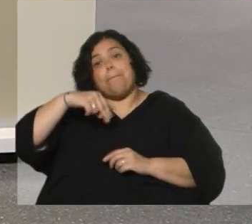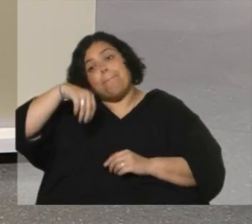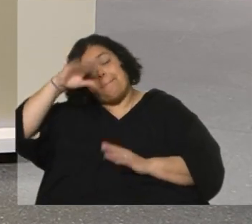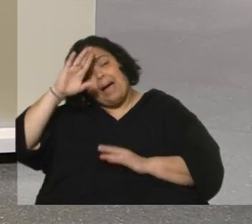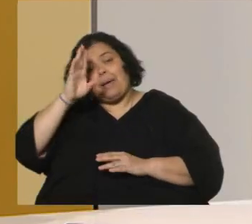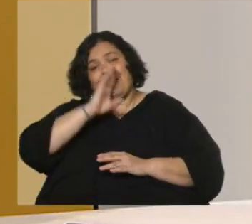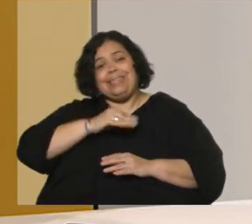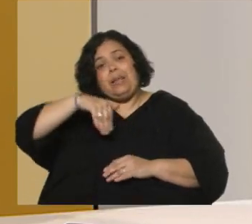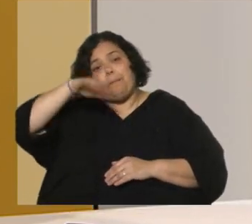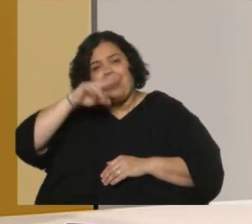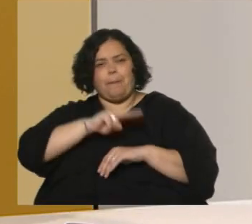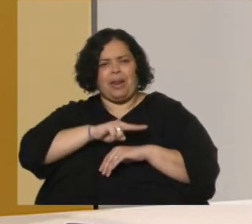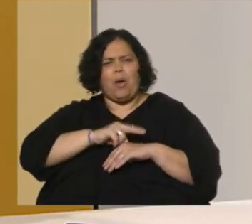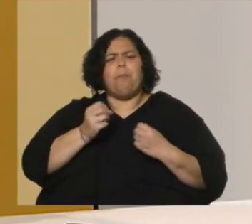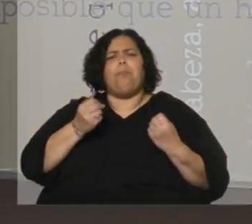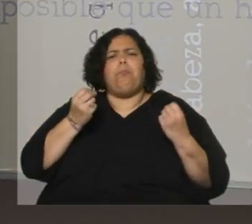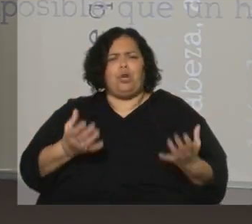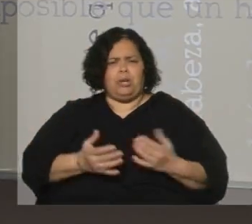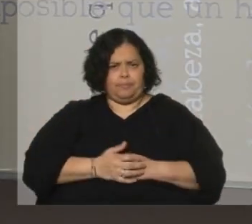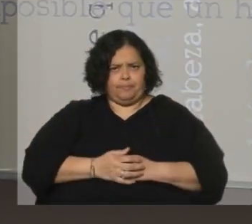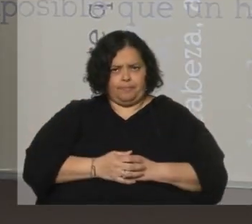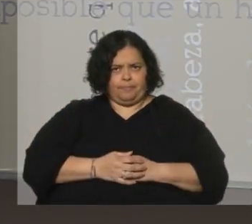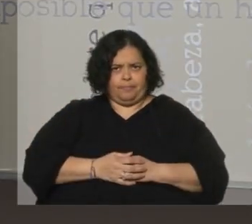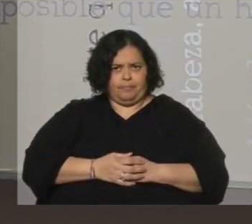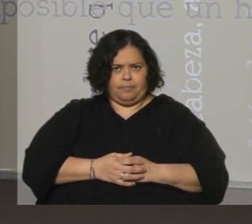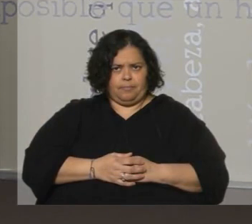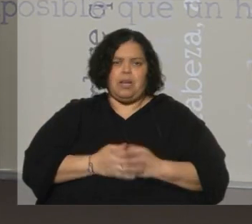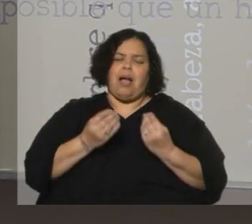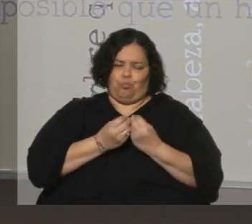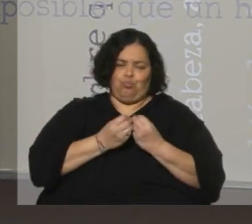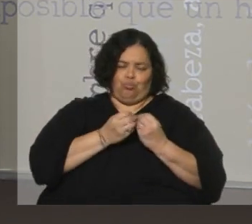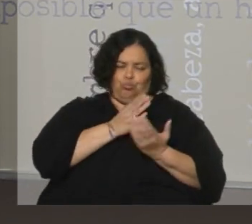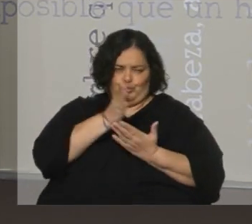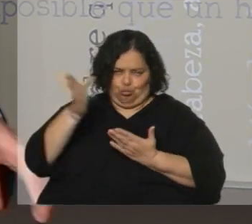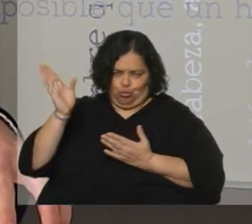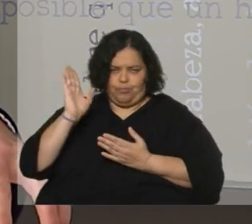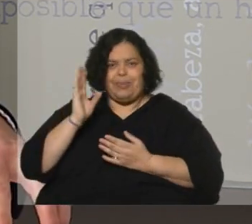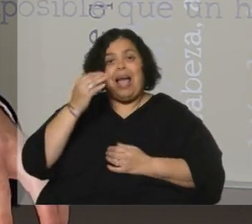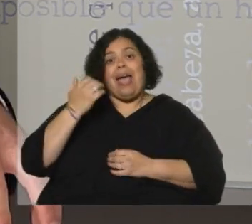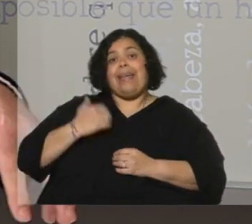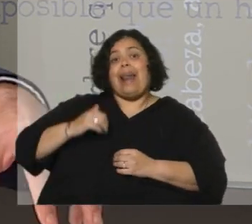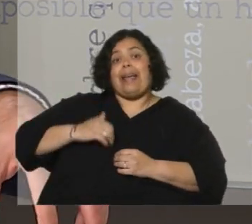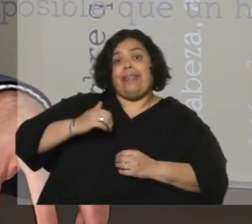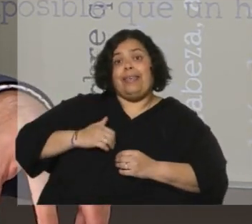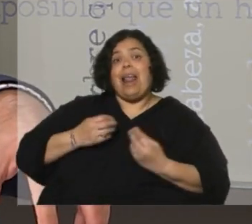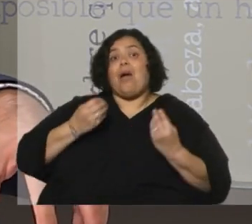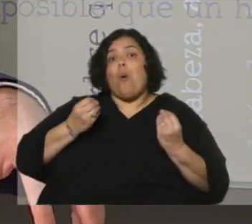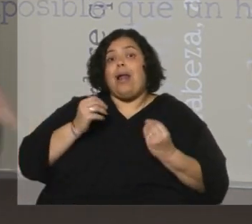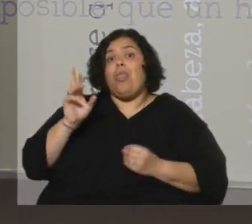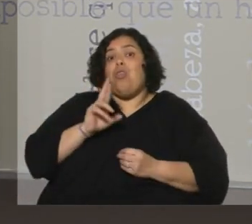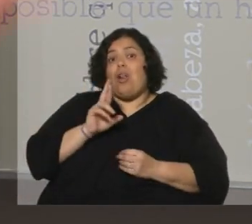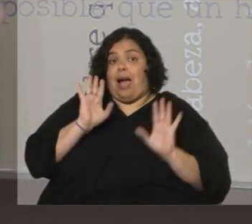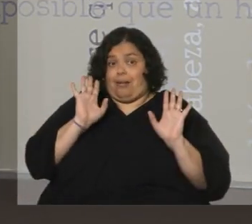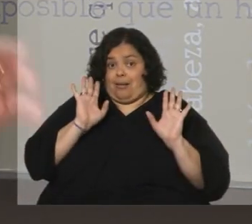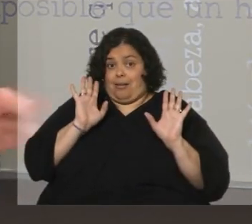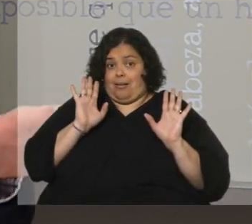Brasil Cómo explicamos eso bueno varios varos varios temas en Argentina primero a Qué tipo de dólar hablamos